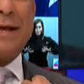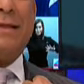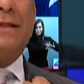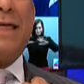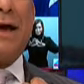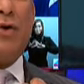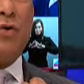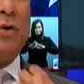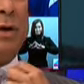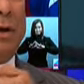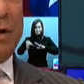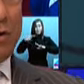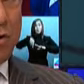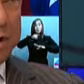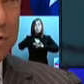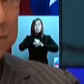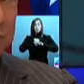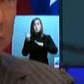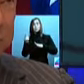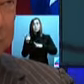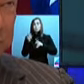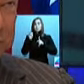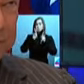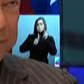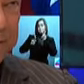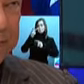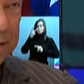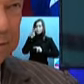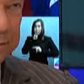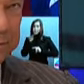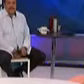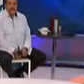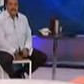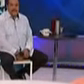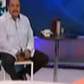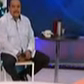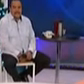una desacreditada ONU con argumentos correctos. Pero al presidente que no le haga